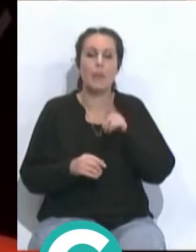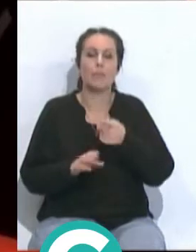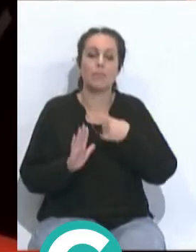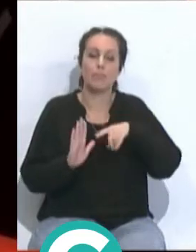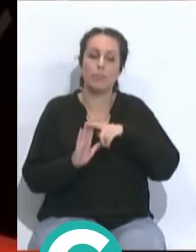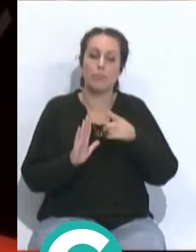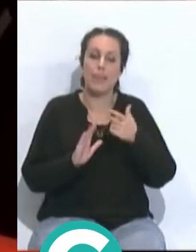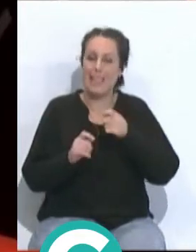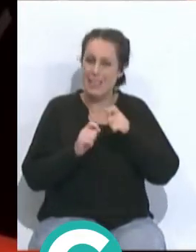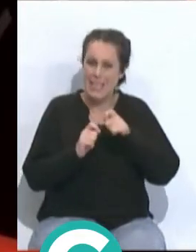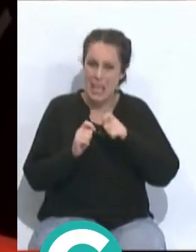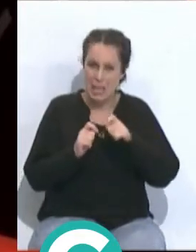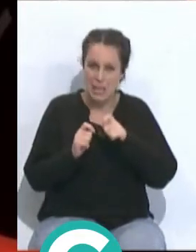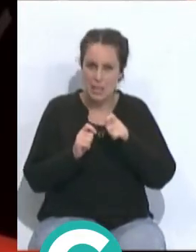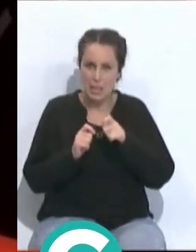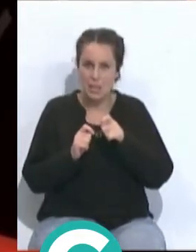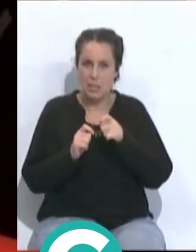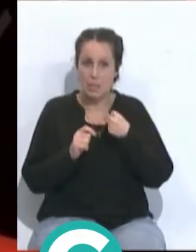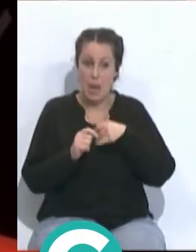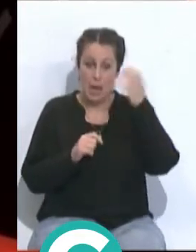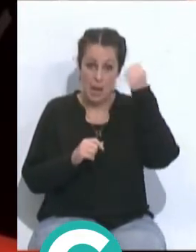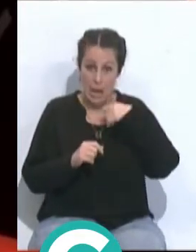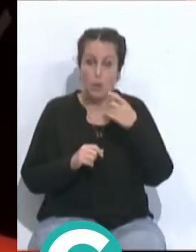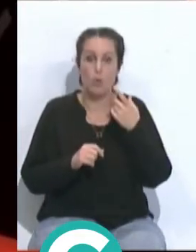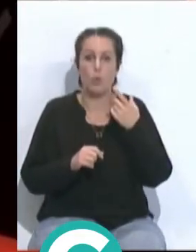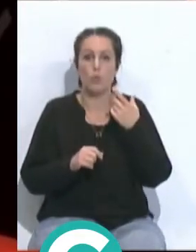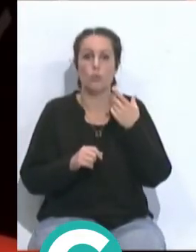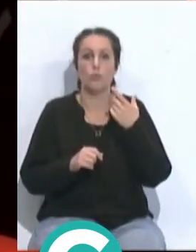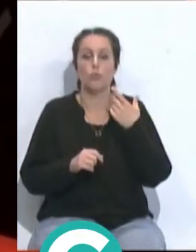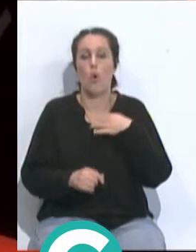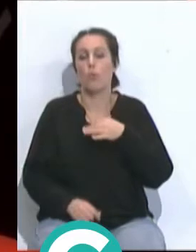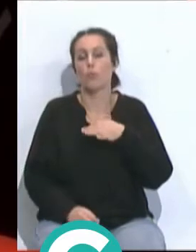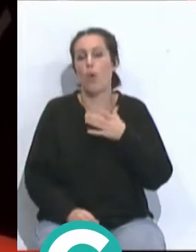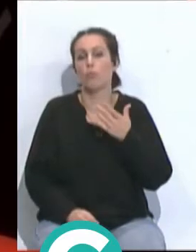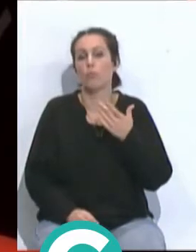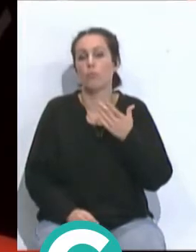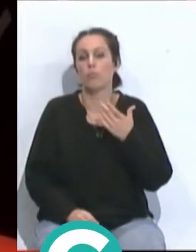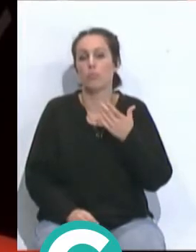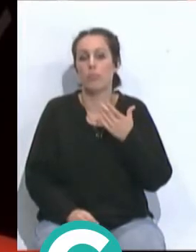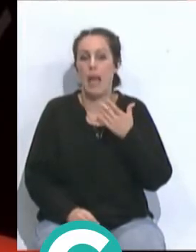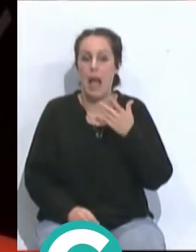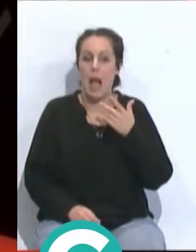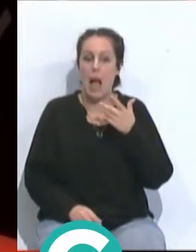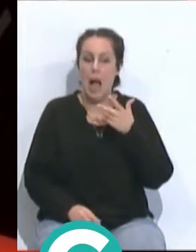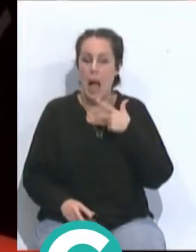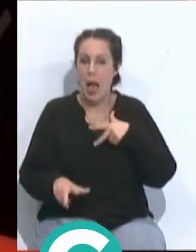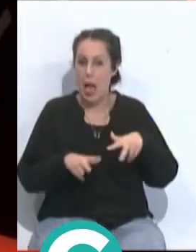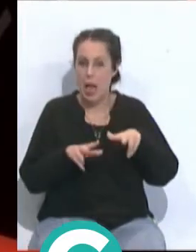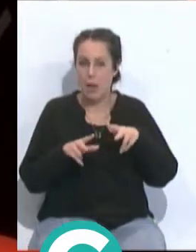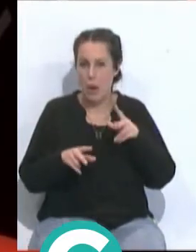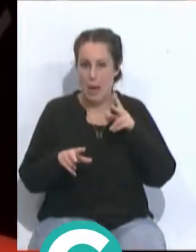también muchas entrevistas citadas de Juan Carlos, no solo de audiovisual, sino